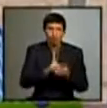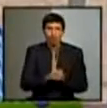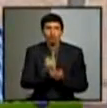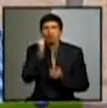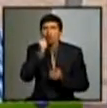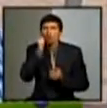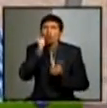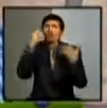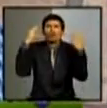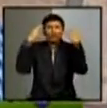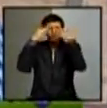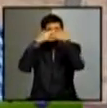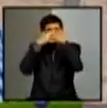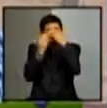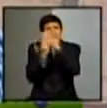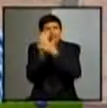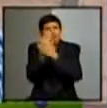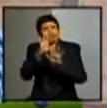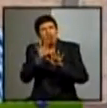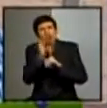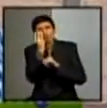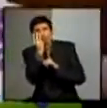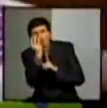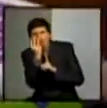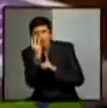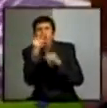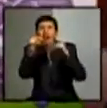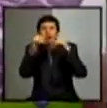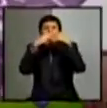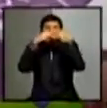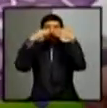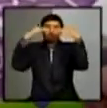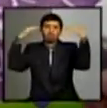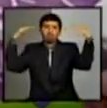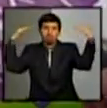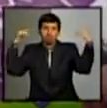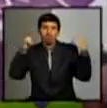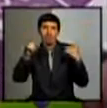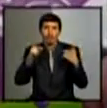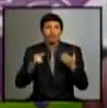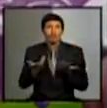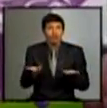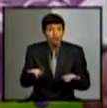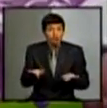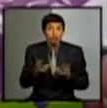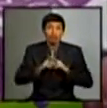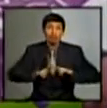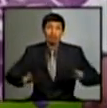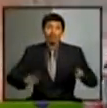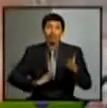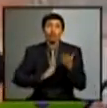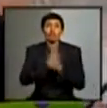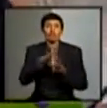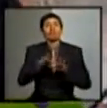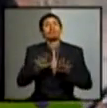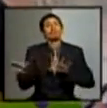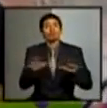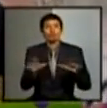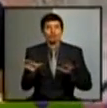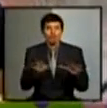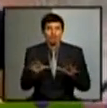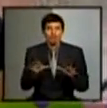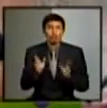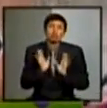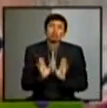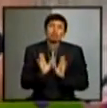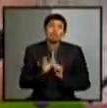casi nublado en la mañana, ya está como a las 3 por ahí empieza a salir el sol. Sí, lo último es de relajo antes que empiece el periodo más movido. Esperando que llegue solo